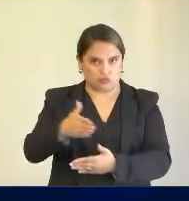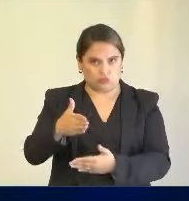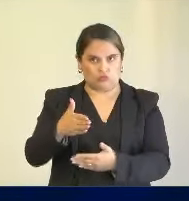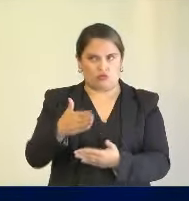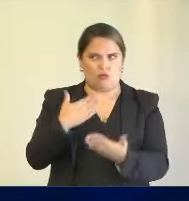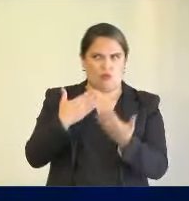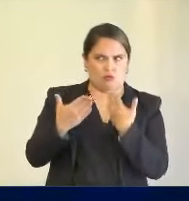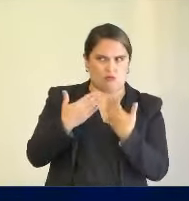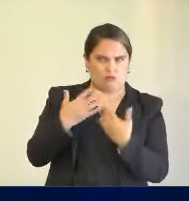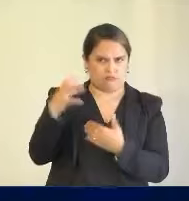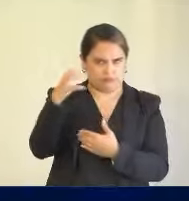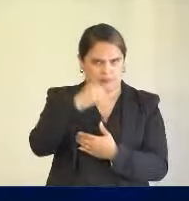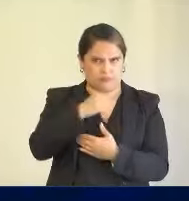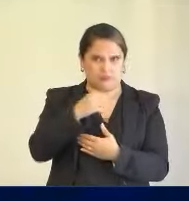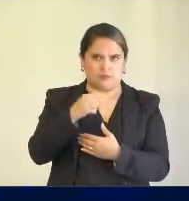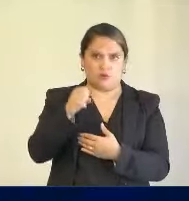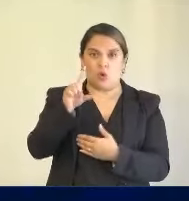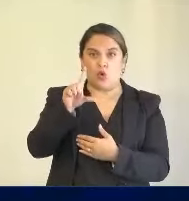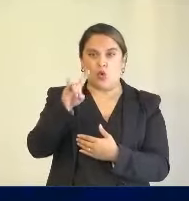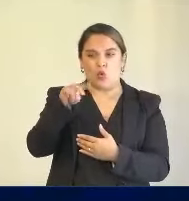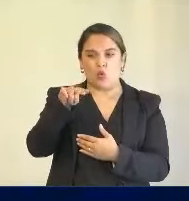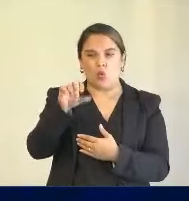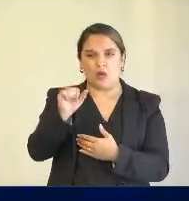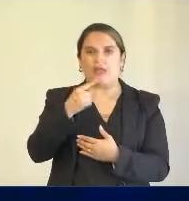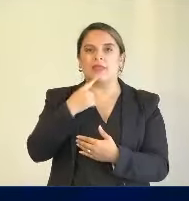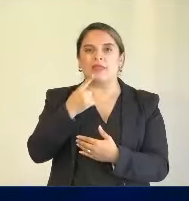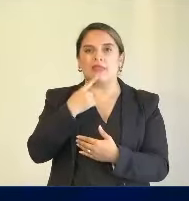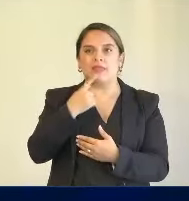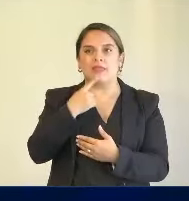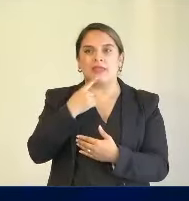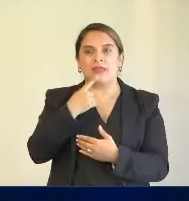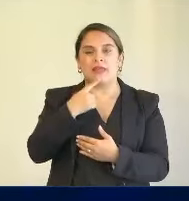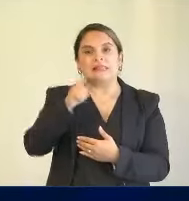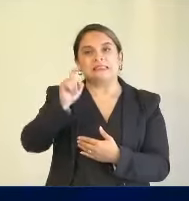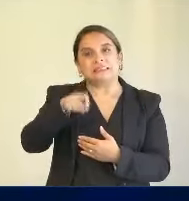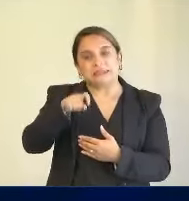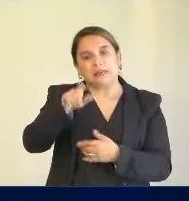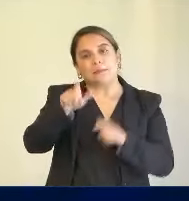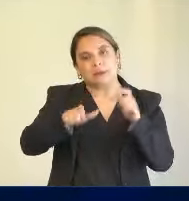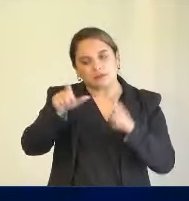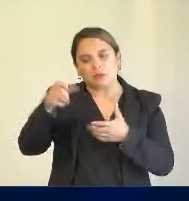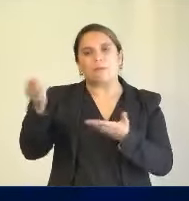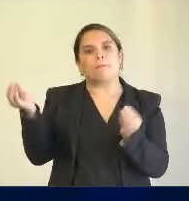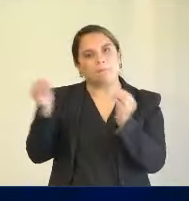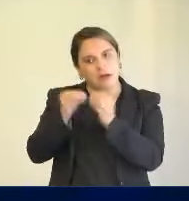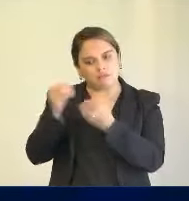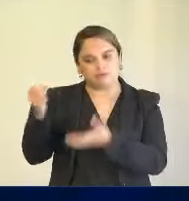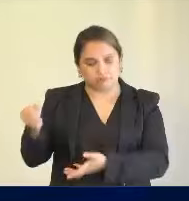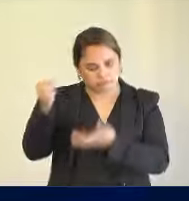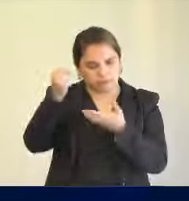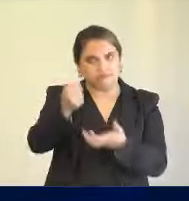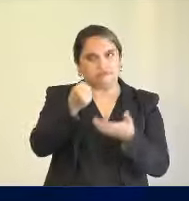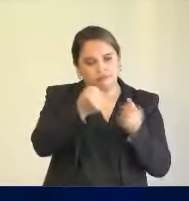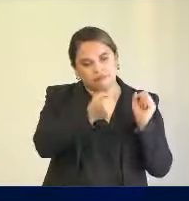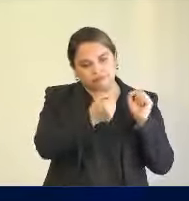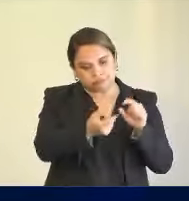dijo el drct Luna sí que la gente no necesitamos que la gente invierta otra vez que la gente pueda prestar habla